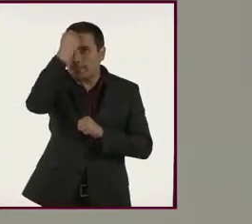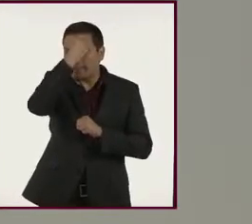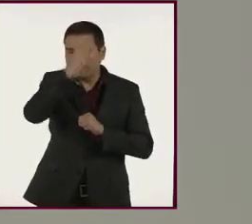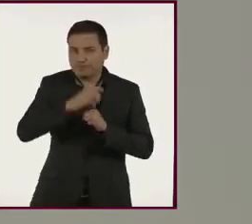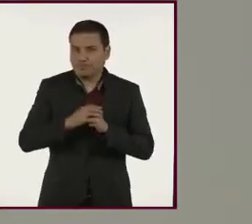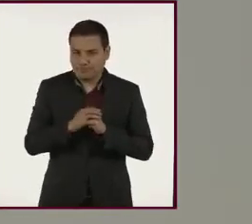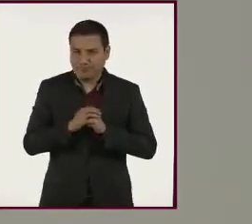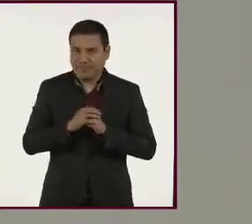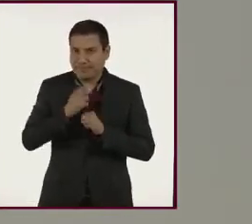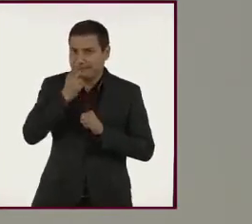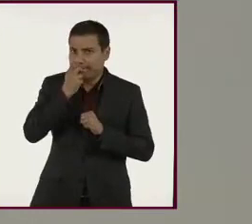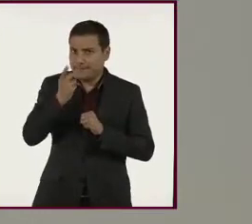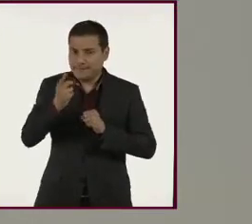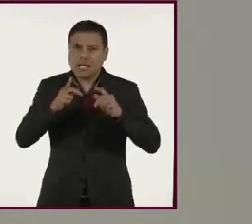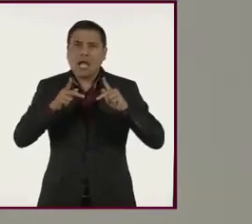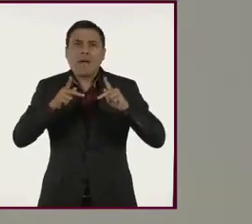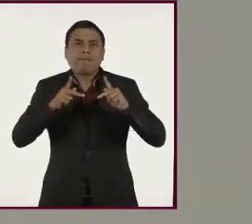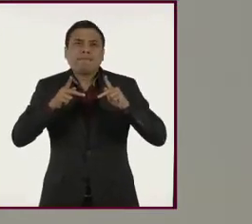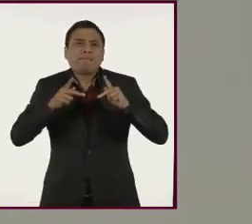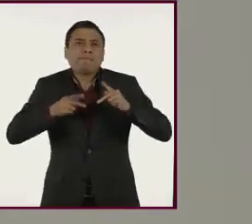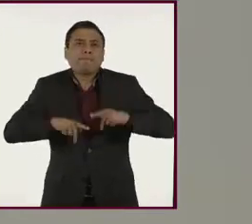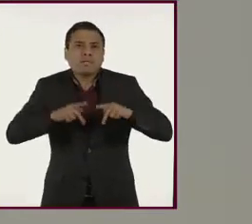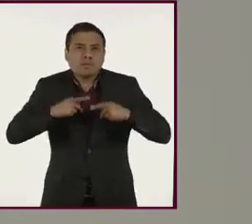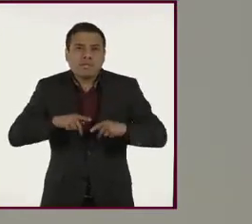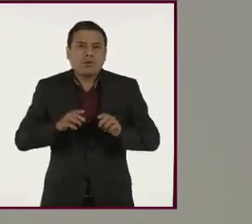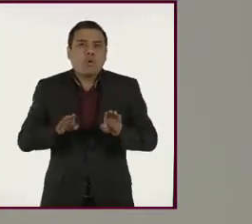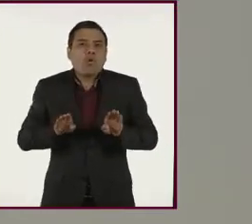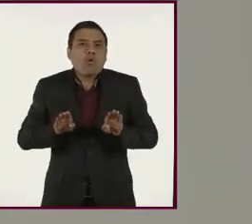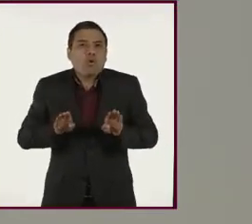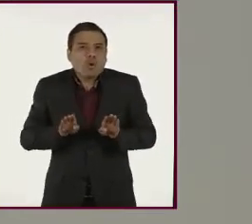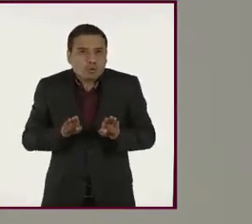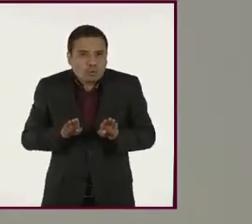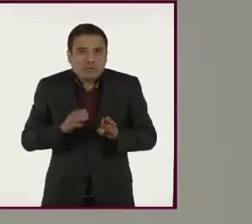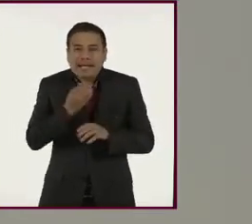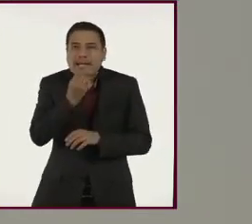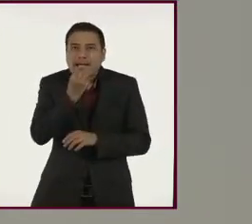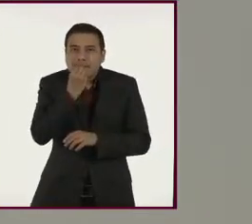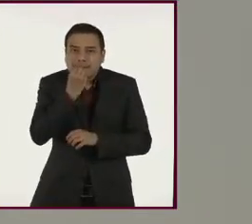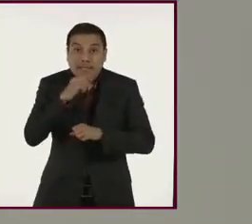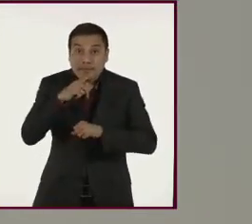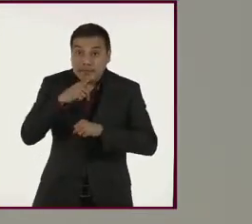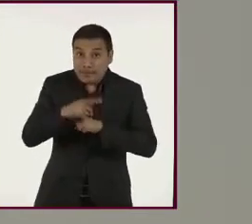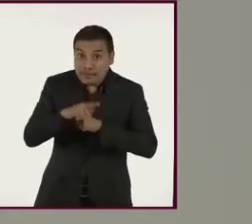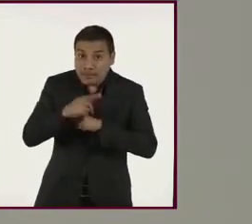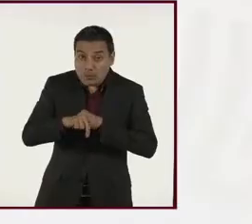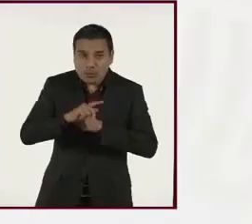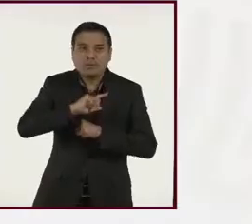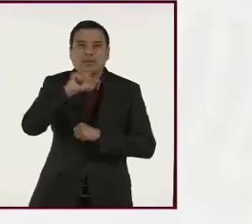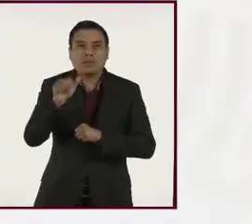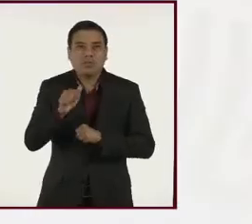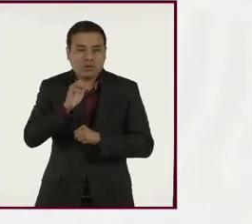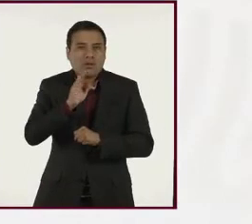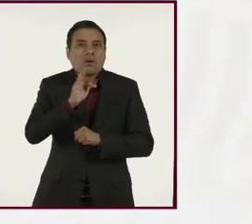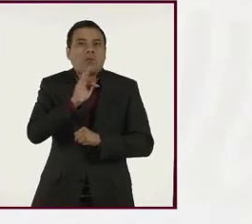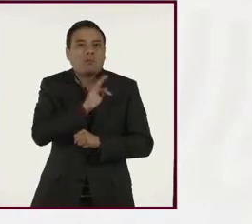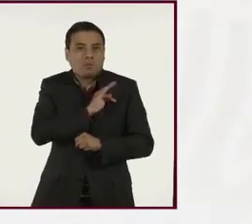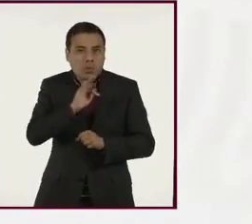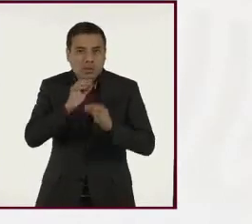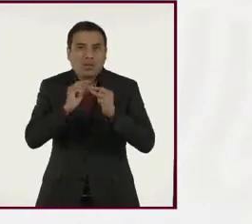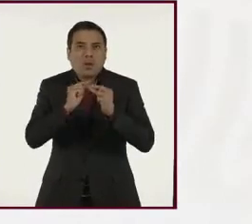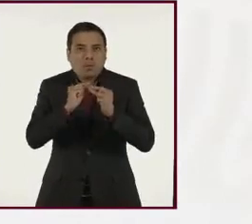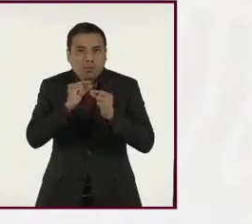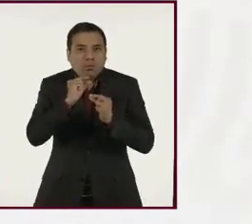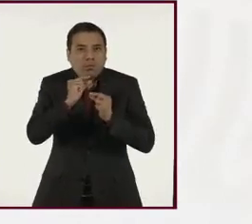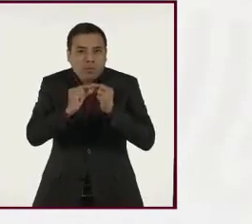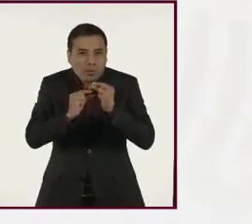es justo las conductas alimentarias de riesgo son una antesala para que las personas lleguen a presentar, conforme van evolucionando,